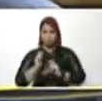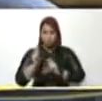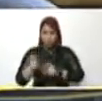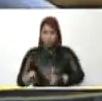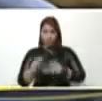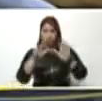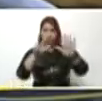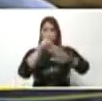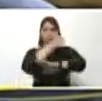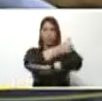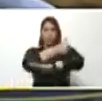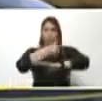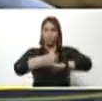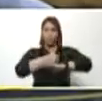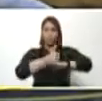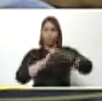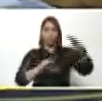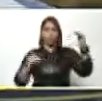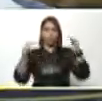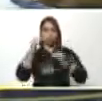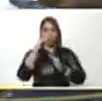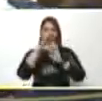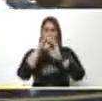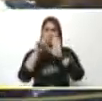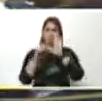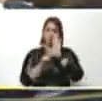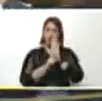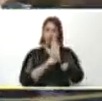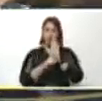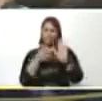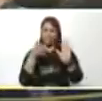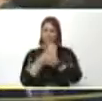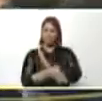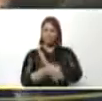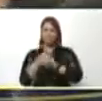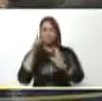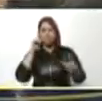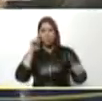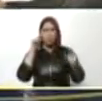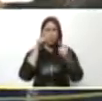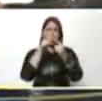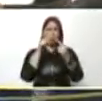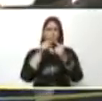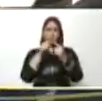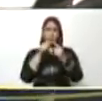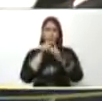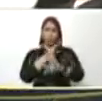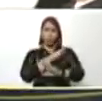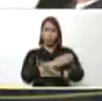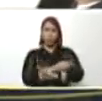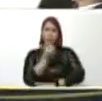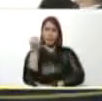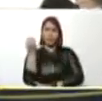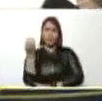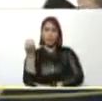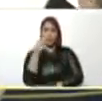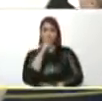8 autoridades constitucionales que corresponden a las potestades de la Asamblea